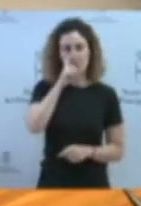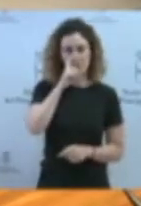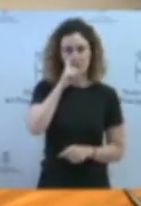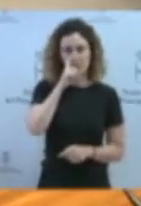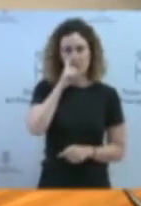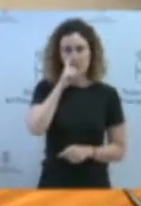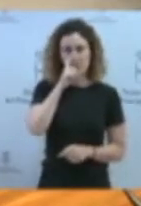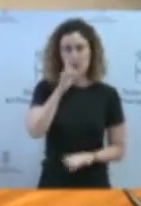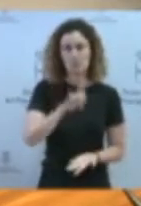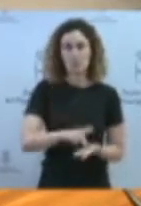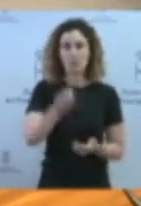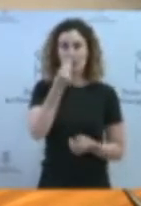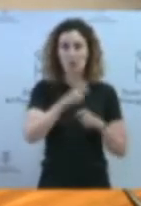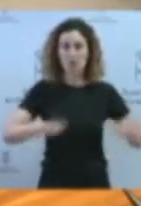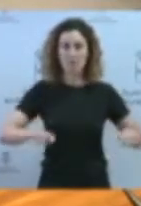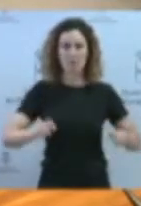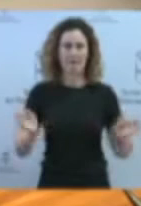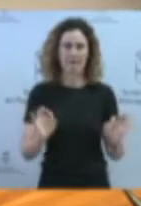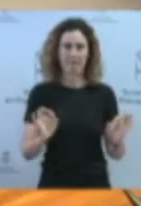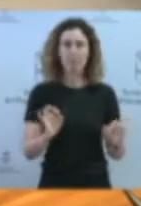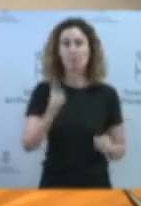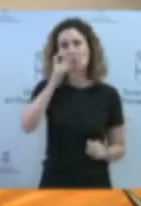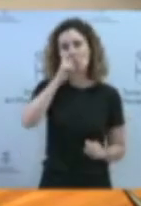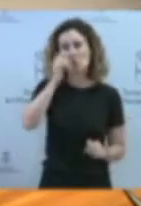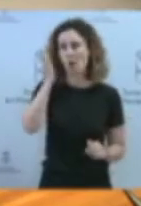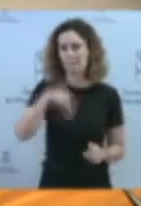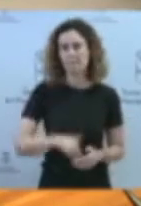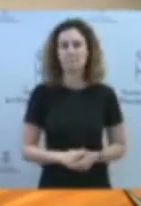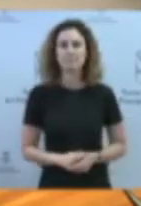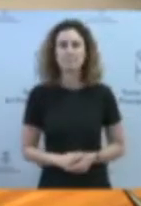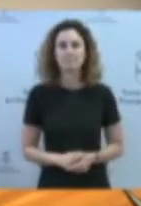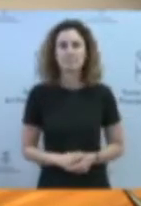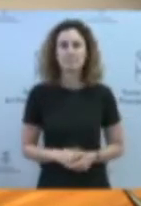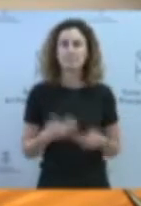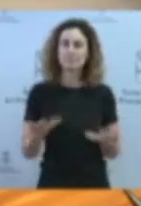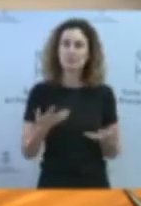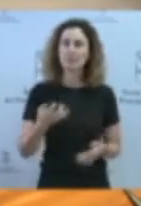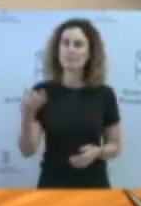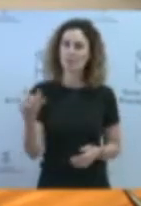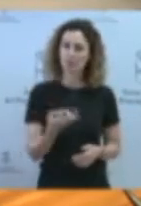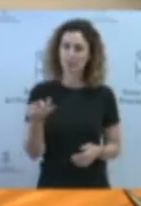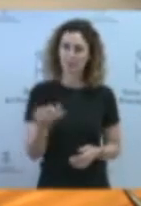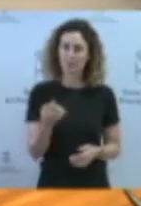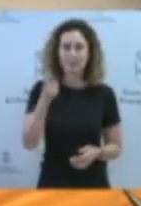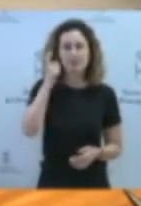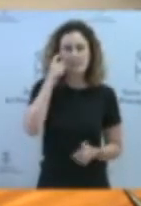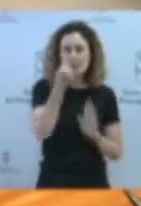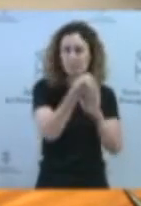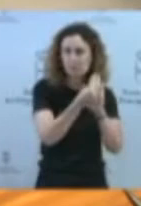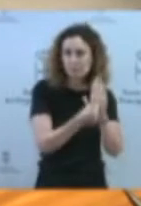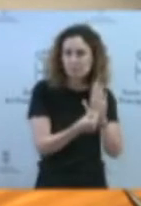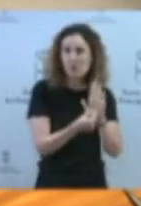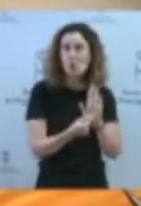junio no hay comedor escolar. Por tanto, habría que tener en cuenta esos requisitos y había uno que era fundamental, y era que hay